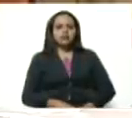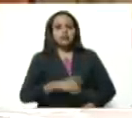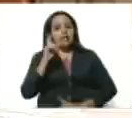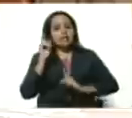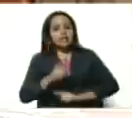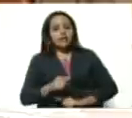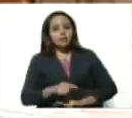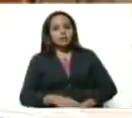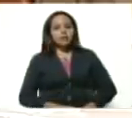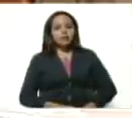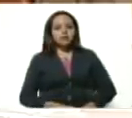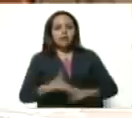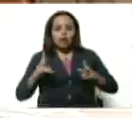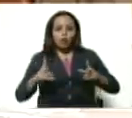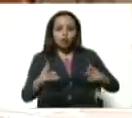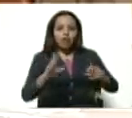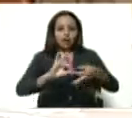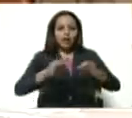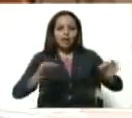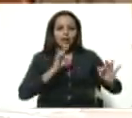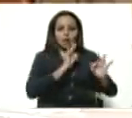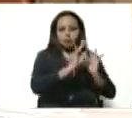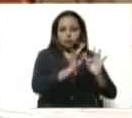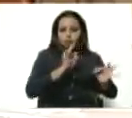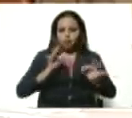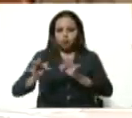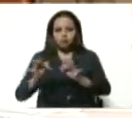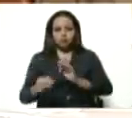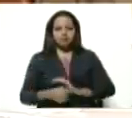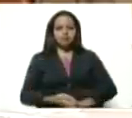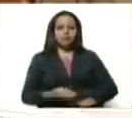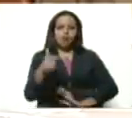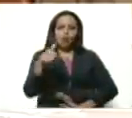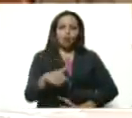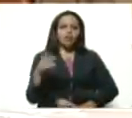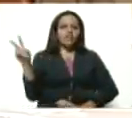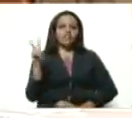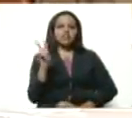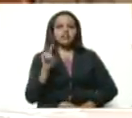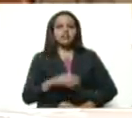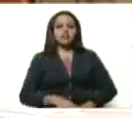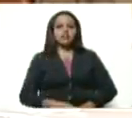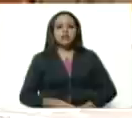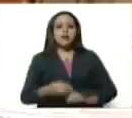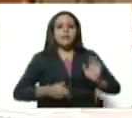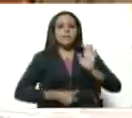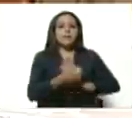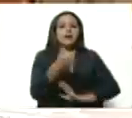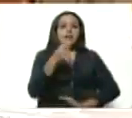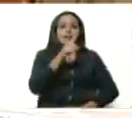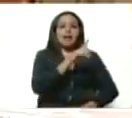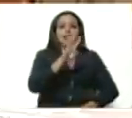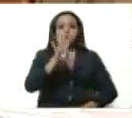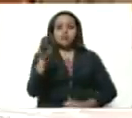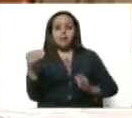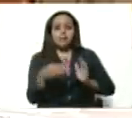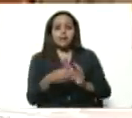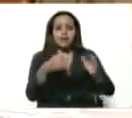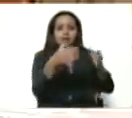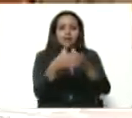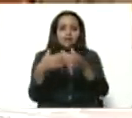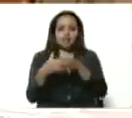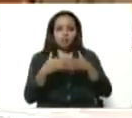para cortar cadenas de contar hoy en nuestro país hay más de 14.000 equipos de salud